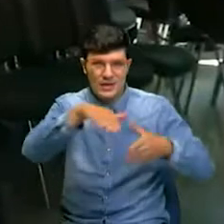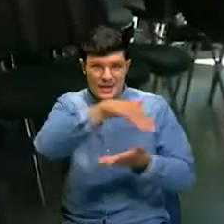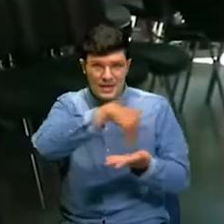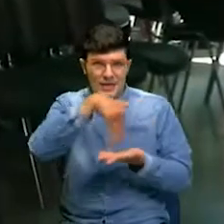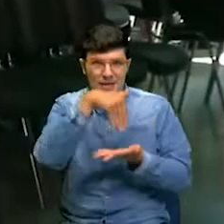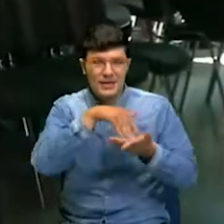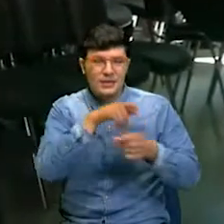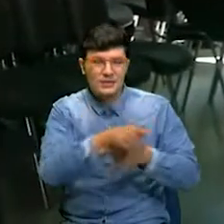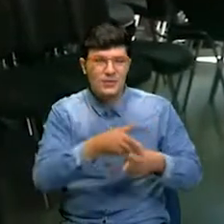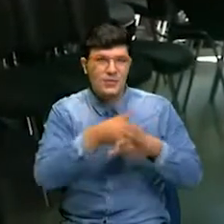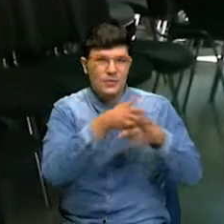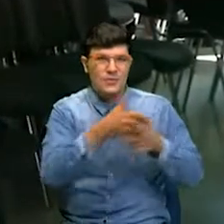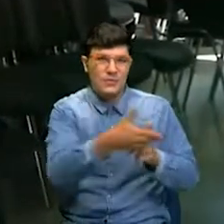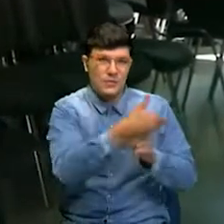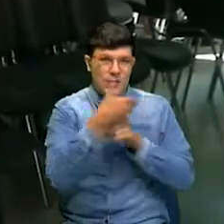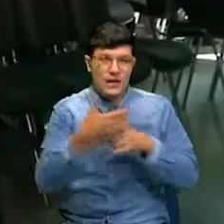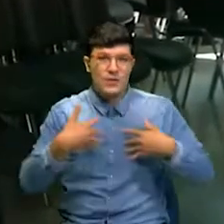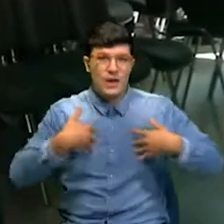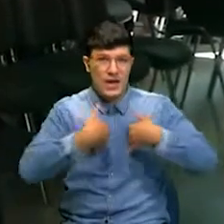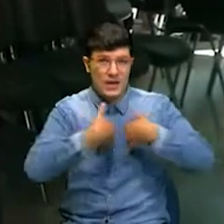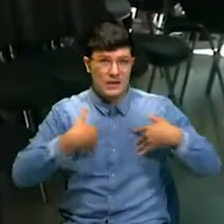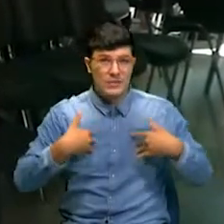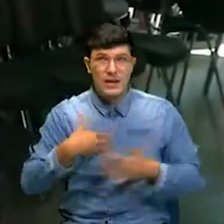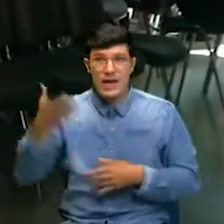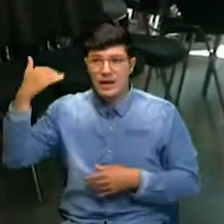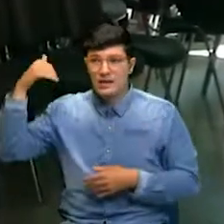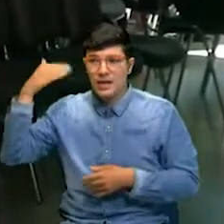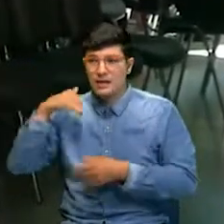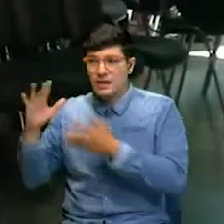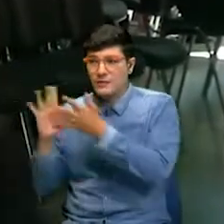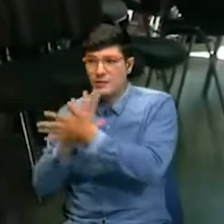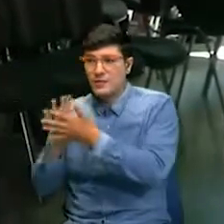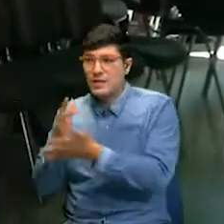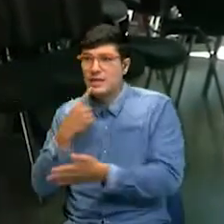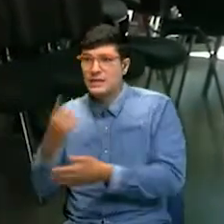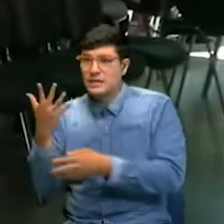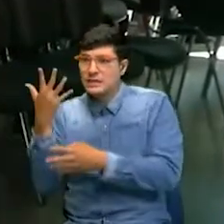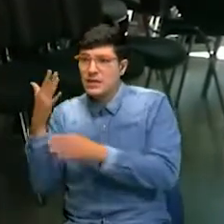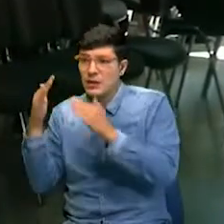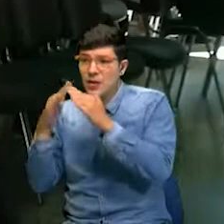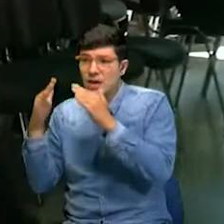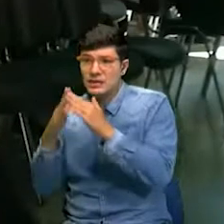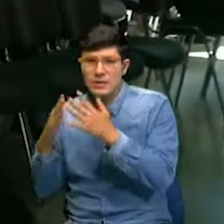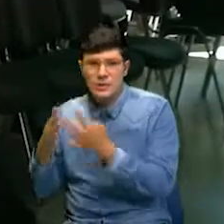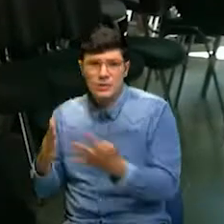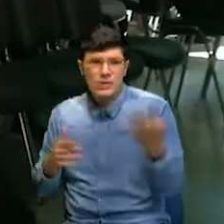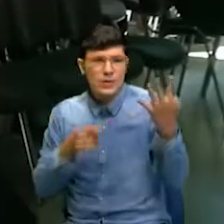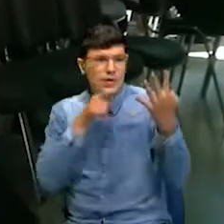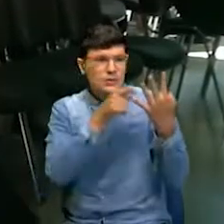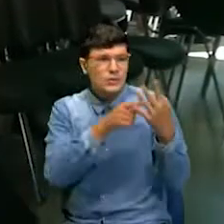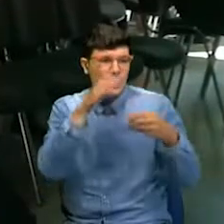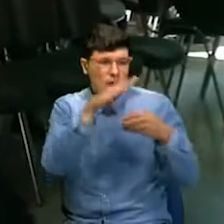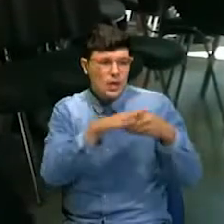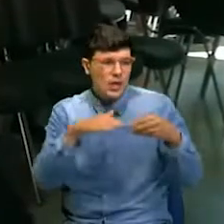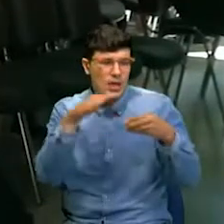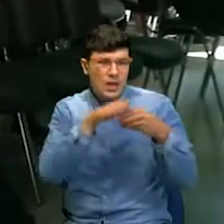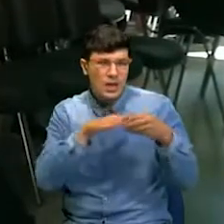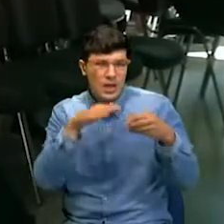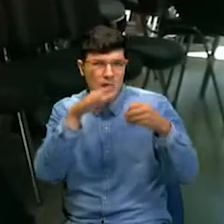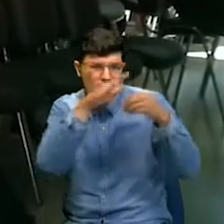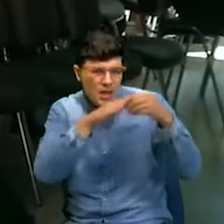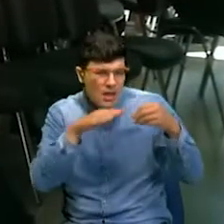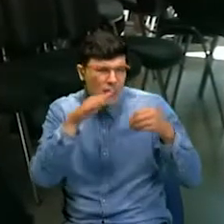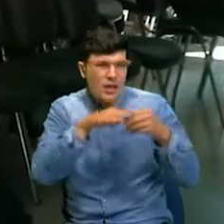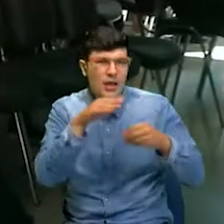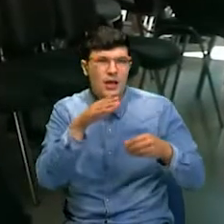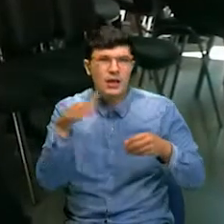en Bucaramanga estipulaba que por cada 5 hogares existían 4 mascotas, entendiendo que mascotas van desde